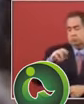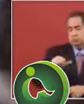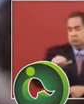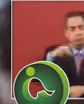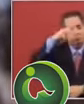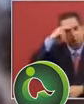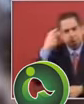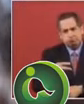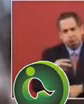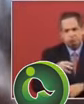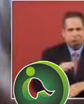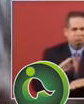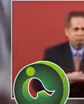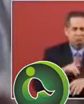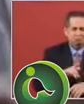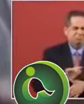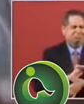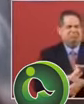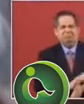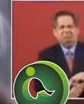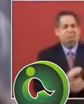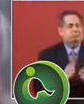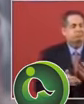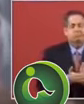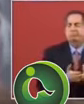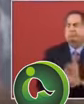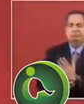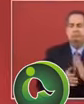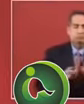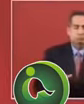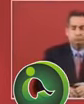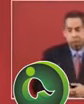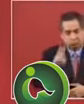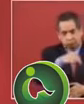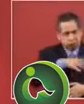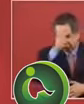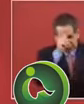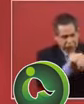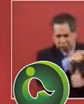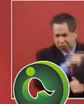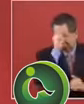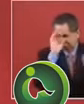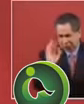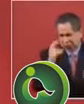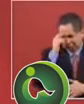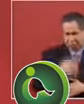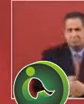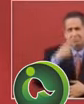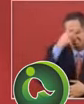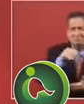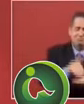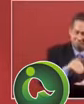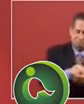México es un país profundamente racista, y quisiera saber si usted comparte esta visión. Totalmente de acuerdo con él. O sea, en México